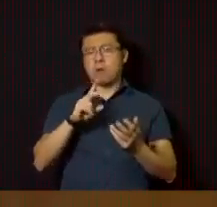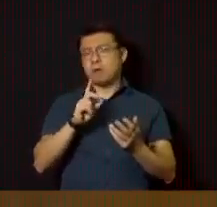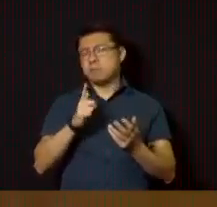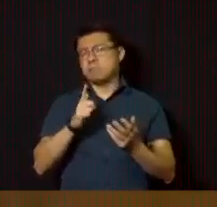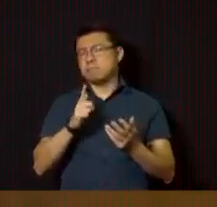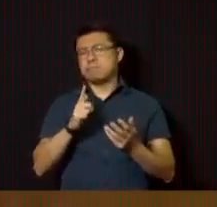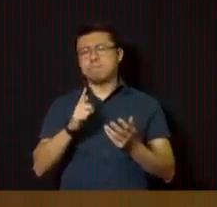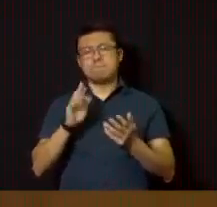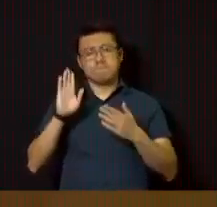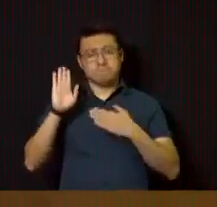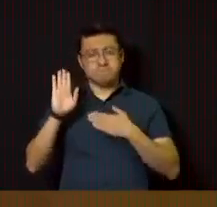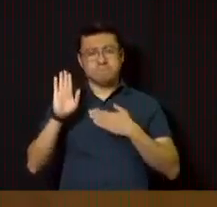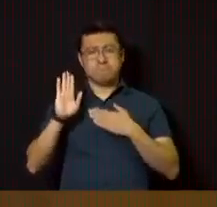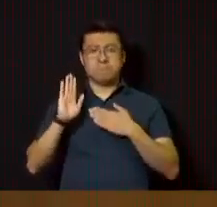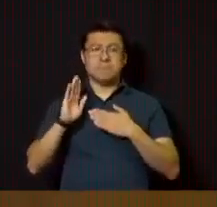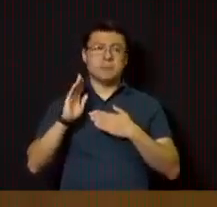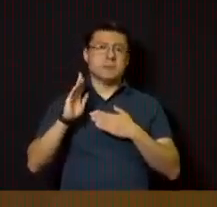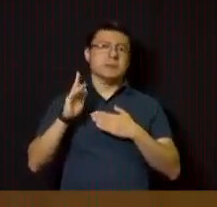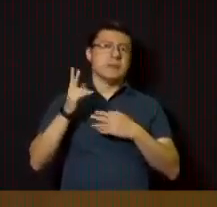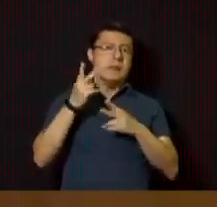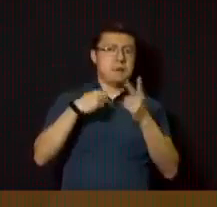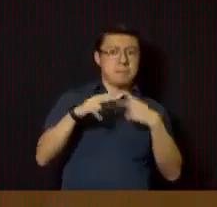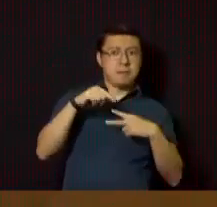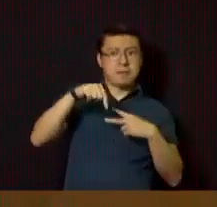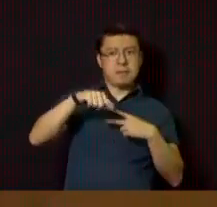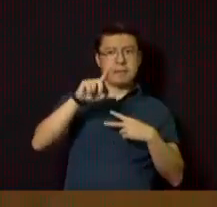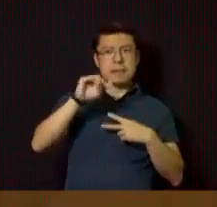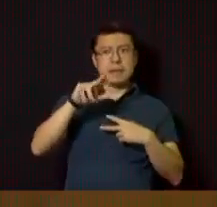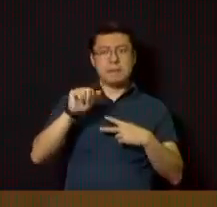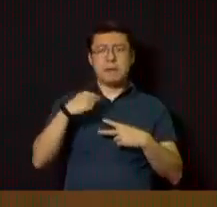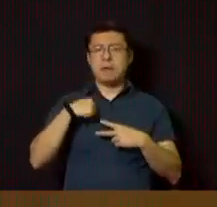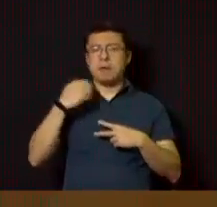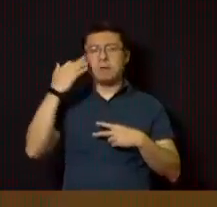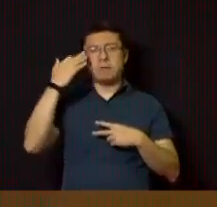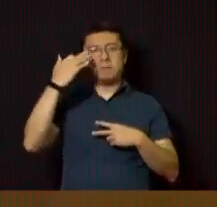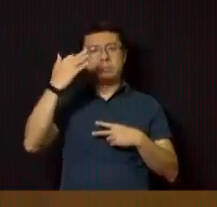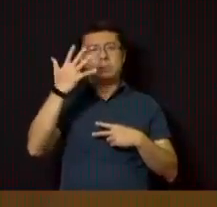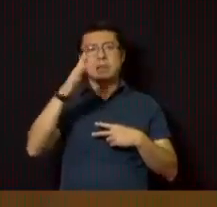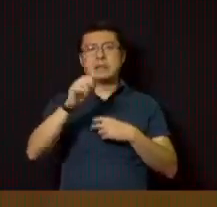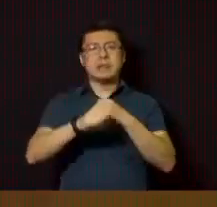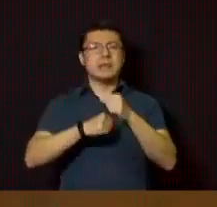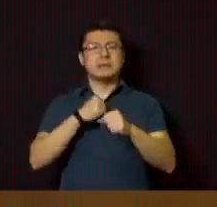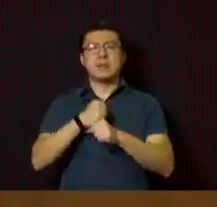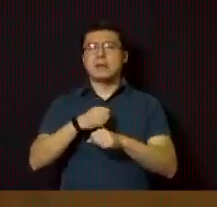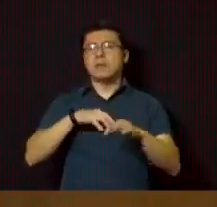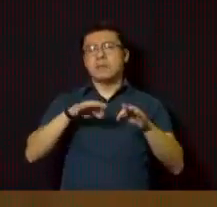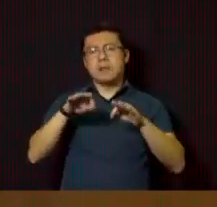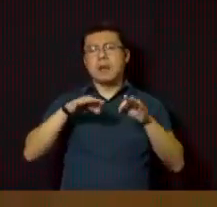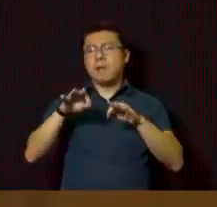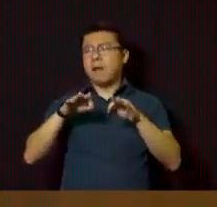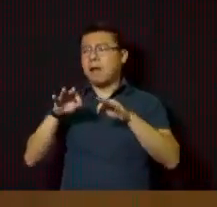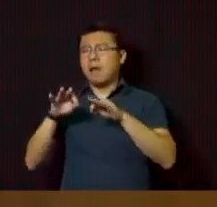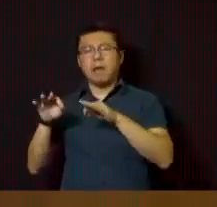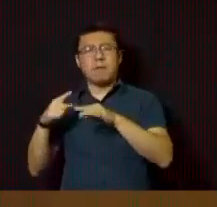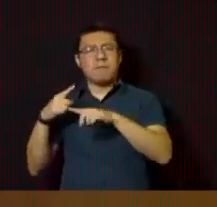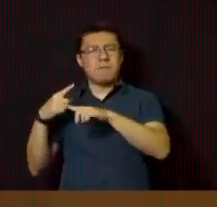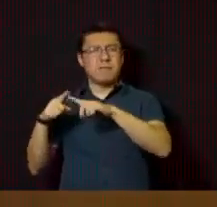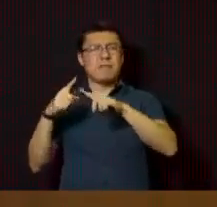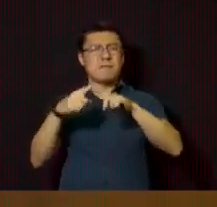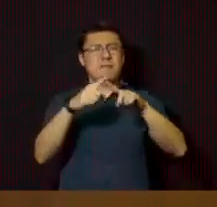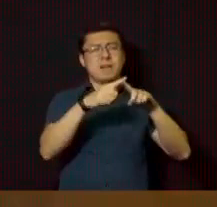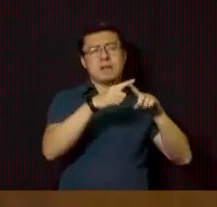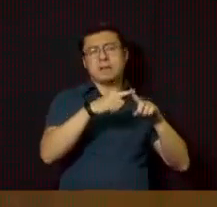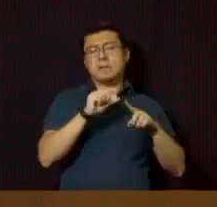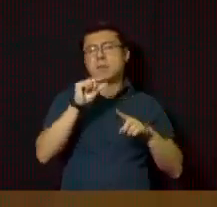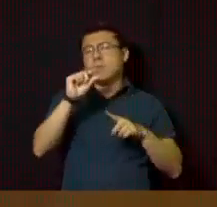pues cuando llegué aquí, durante 10 años, trabajé en muchas cosas, tratando de salir adelante. Lo poco que